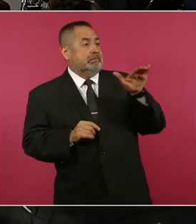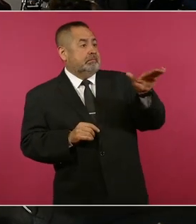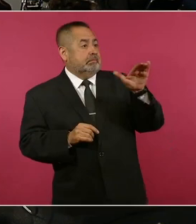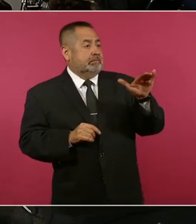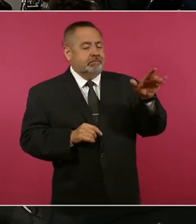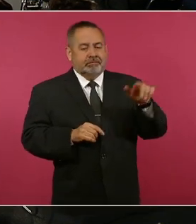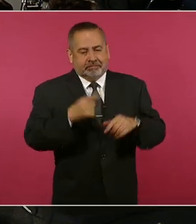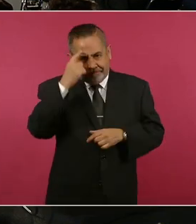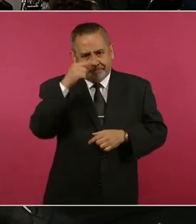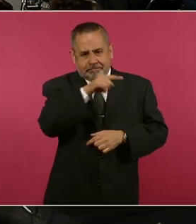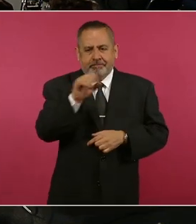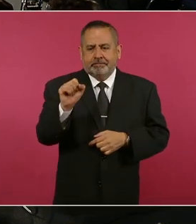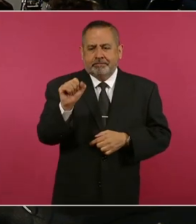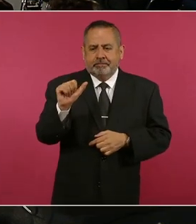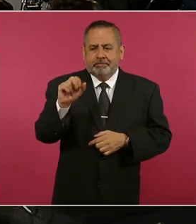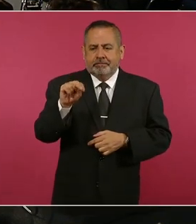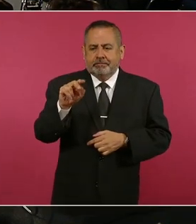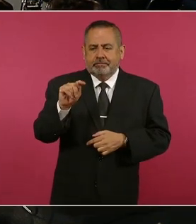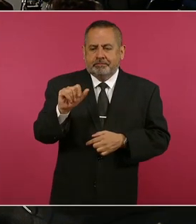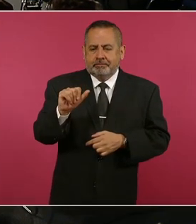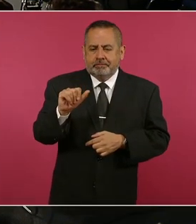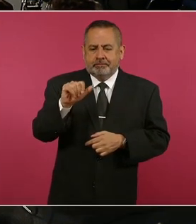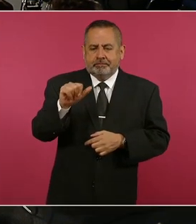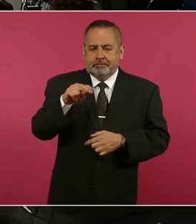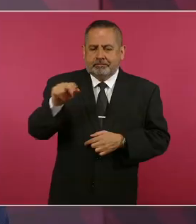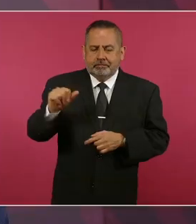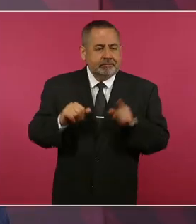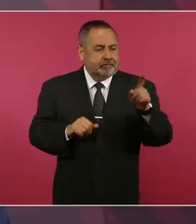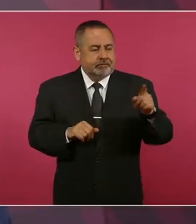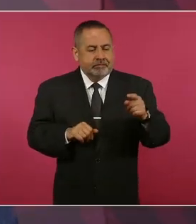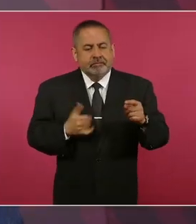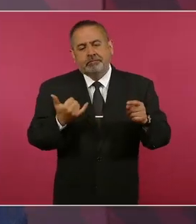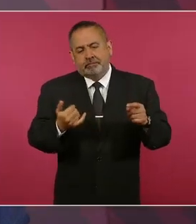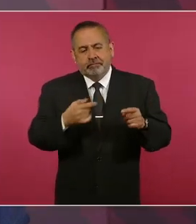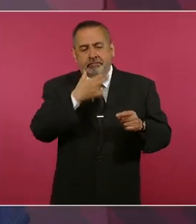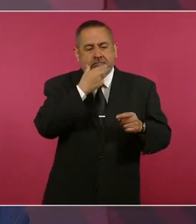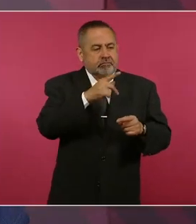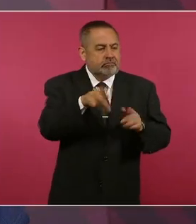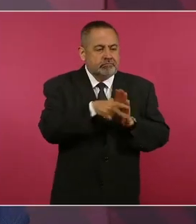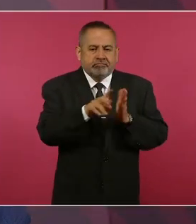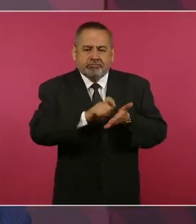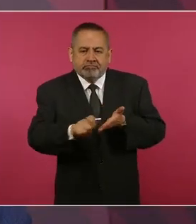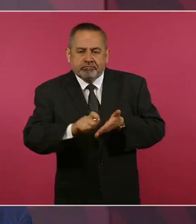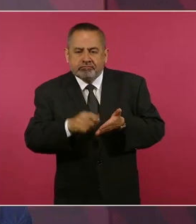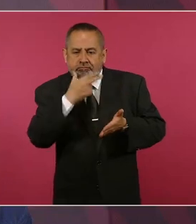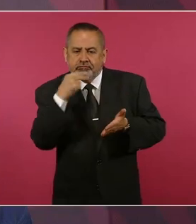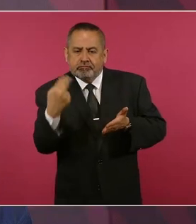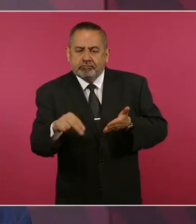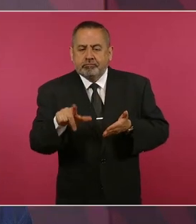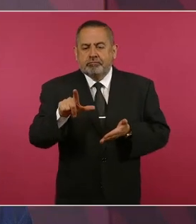y el ideólogo de los conservadores, Lucas Alamán,